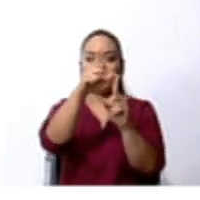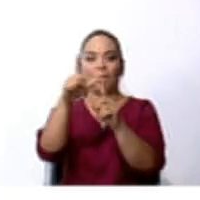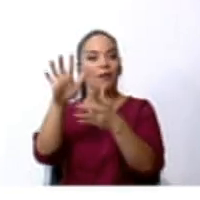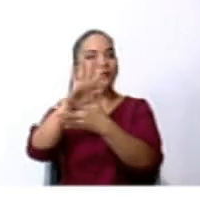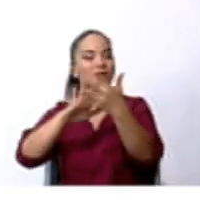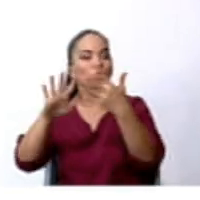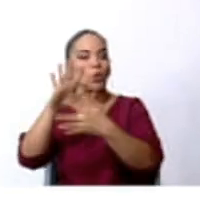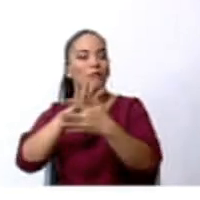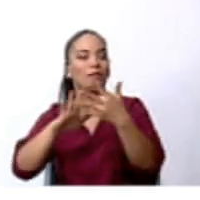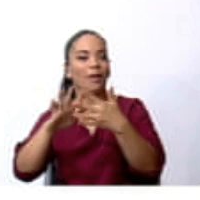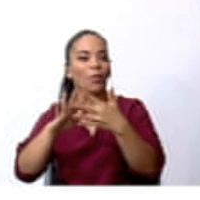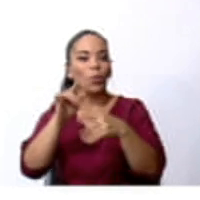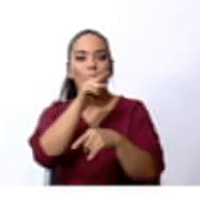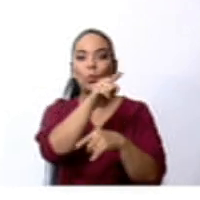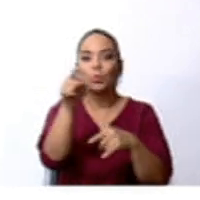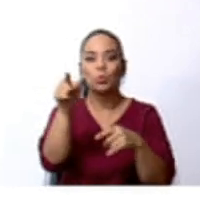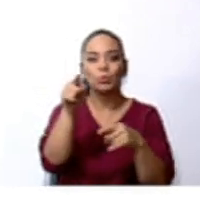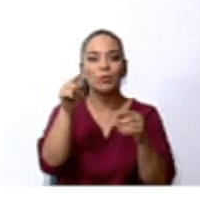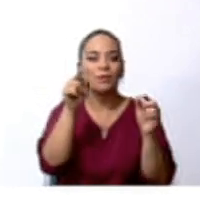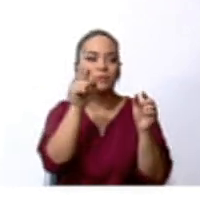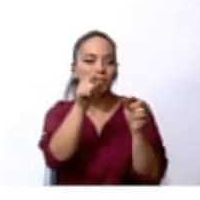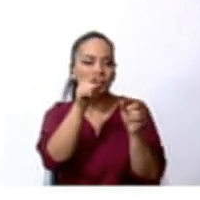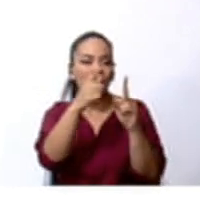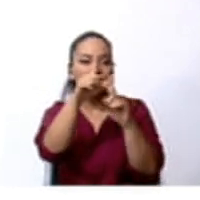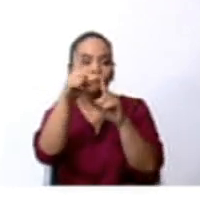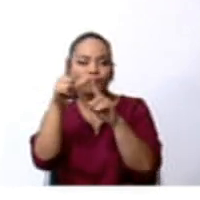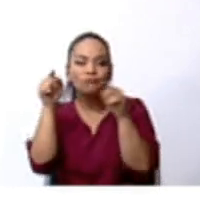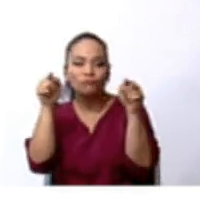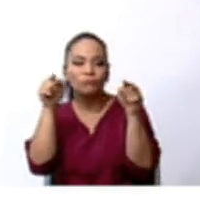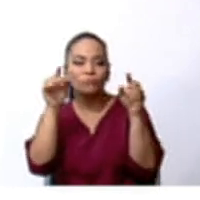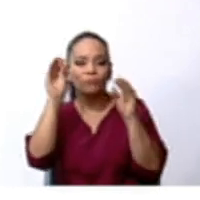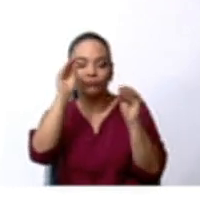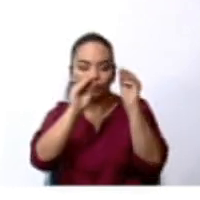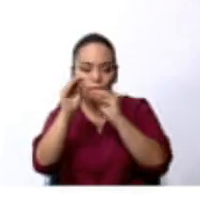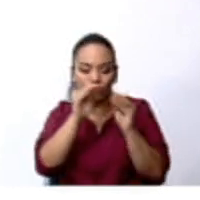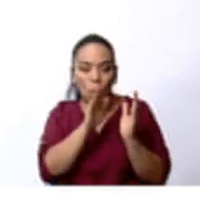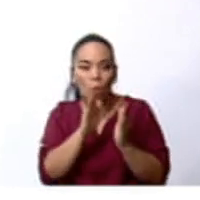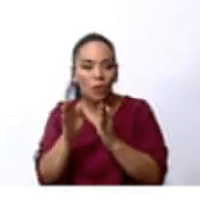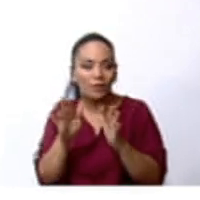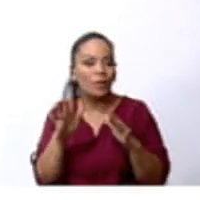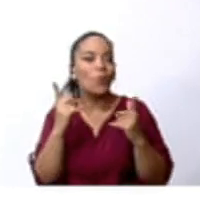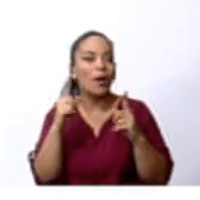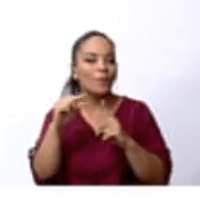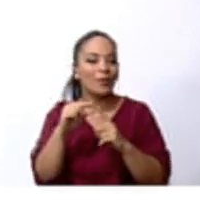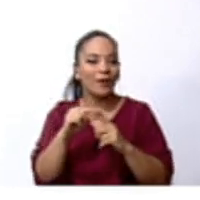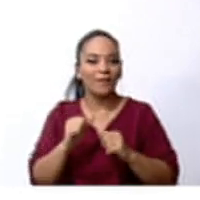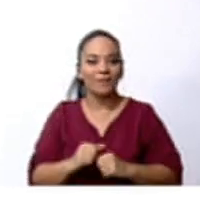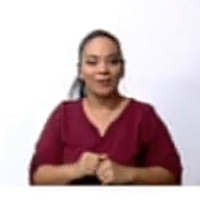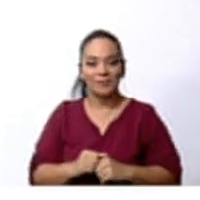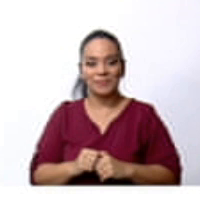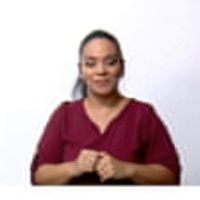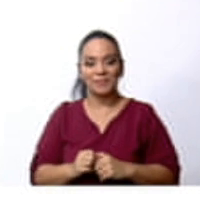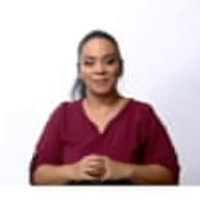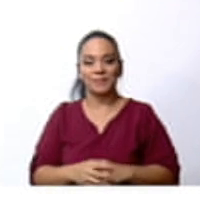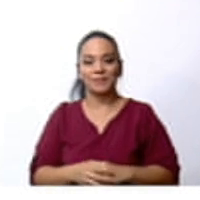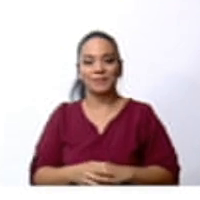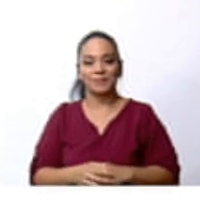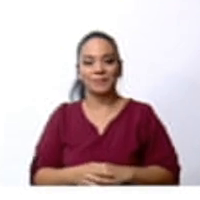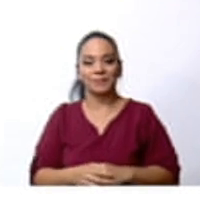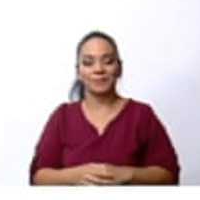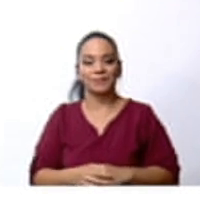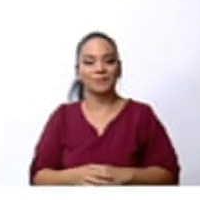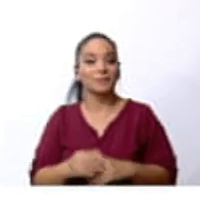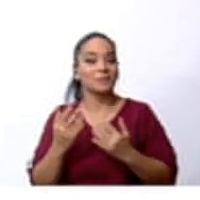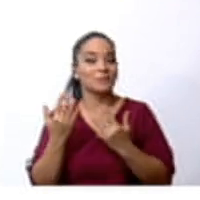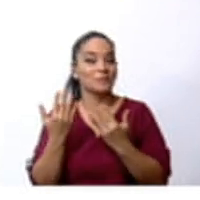¿Cuál es la palabra que se ordena aquí en la letra cursiva? Y así poderla leer. Vamos a